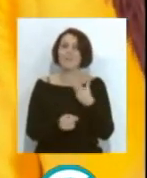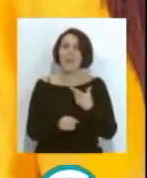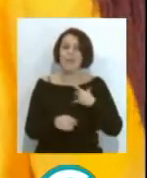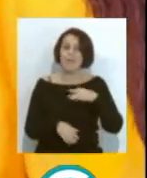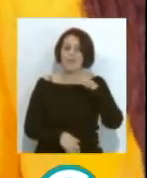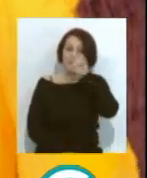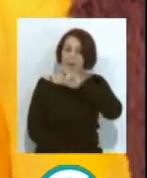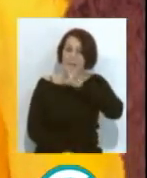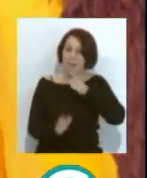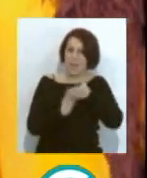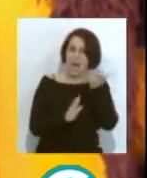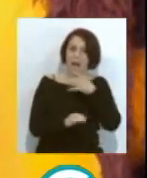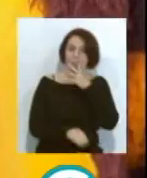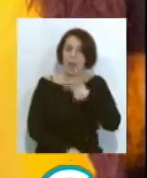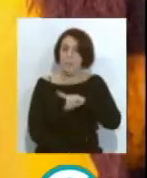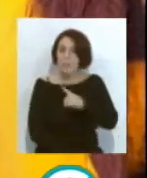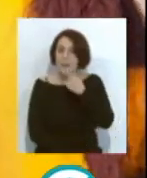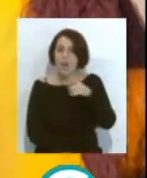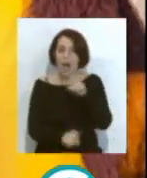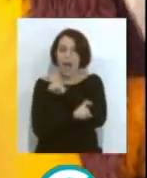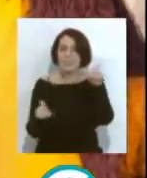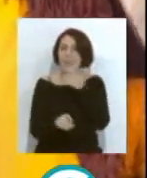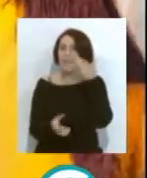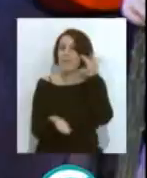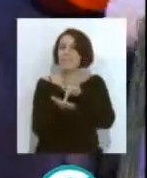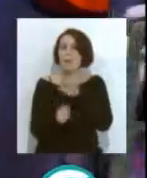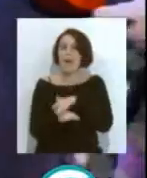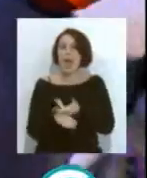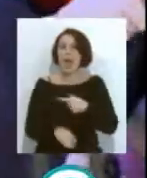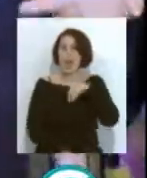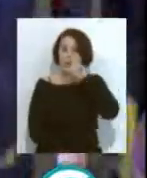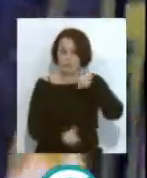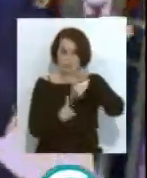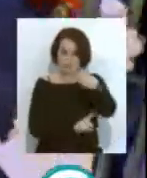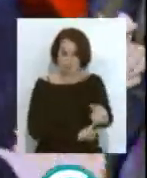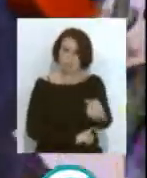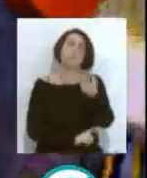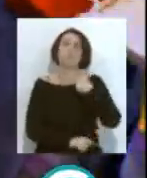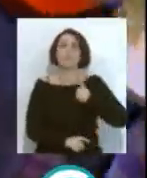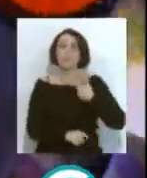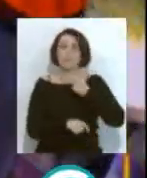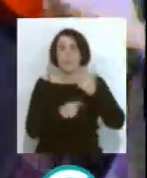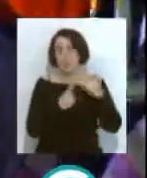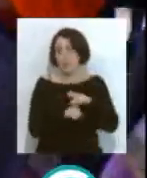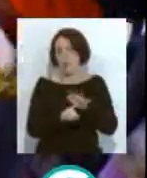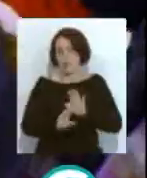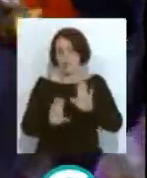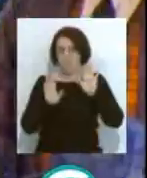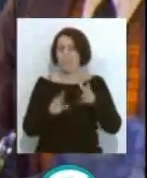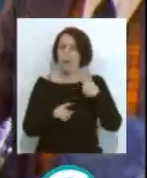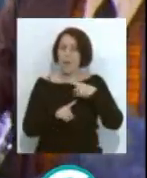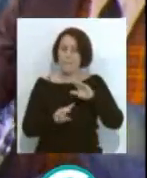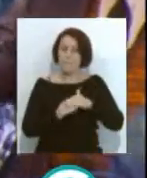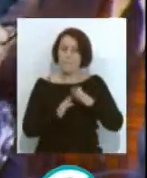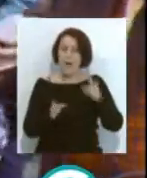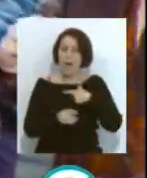Falla. Ahora eres el primero en anunciar una fecha para 2021 con todo lo que está cayendo, anunciar un estreno y poner a la